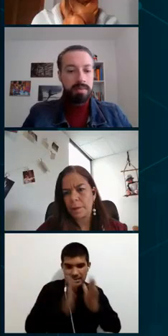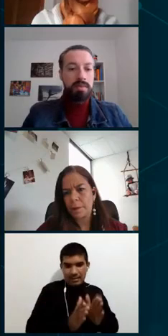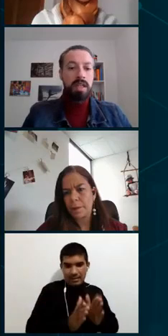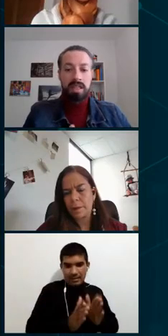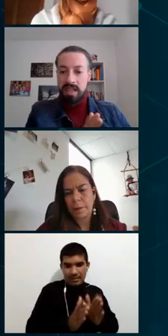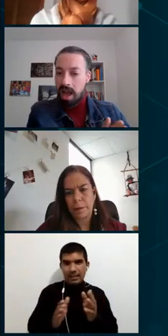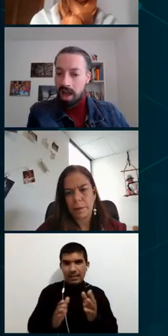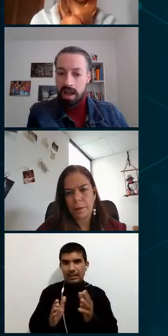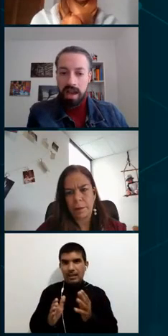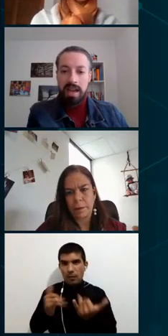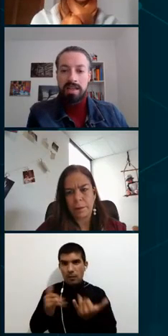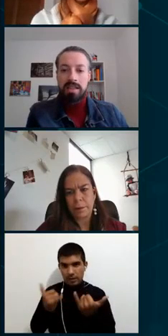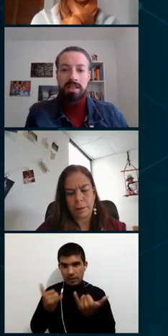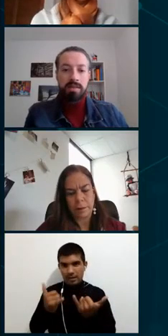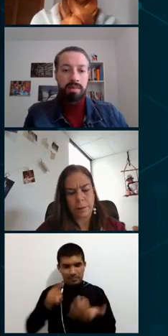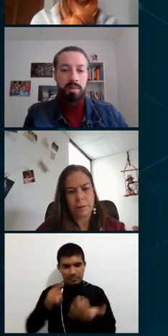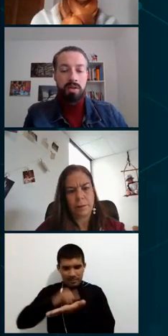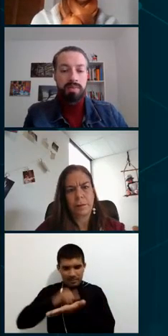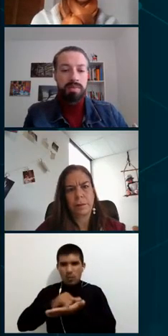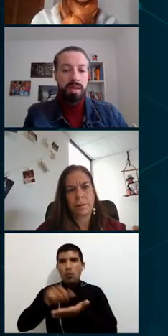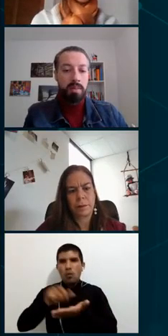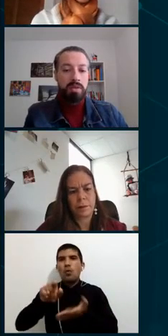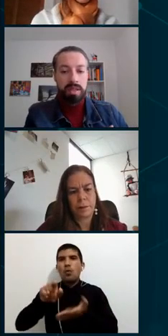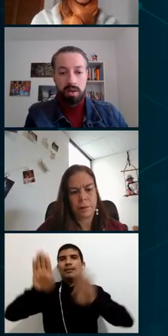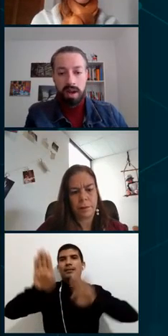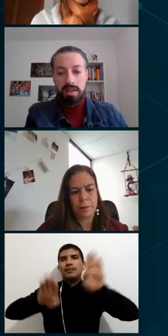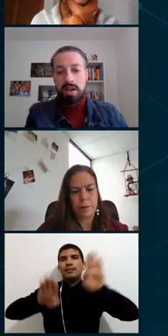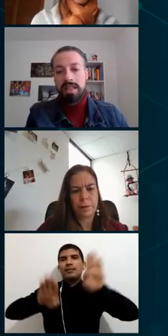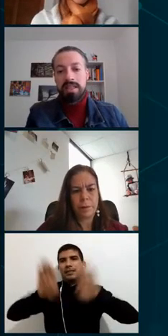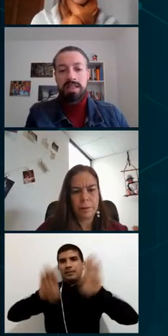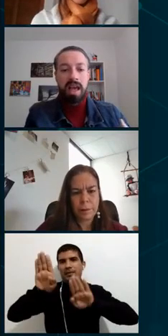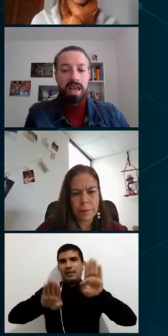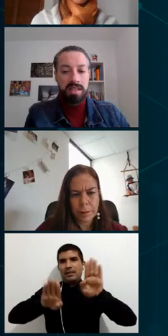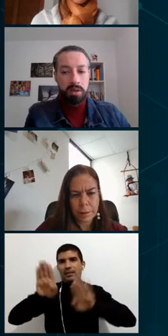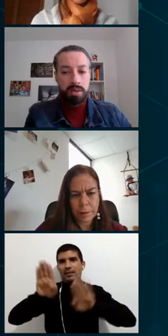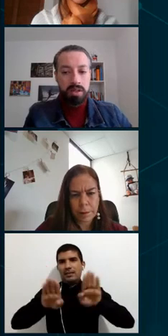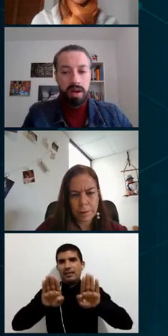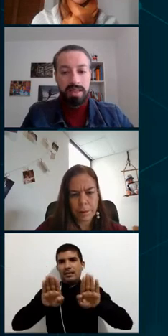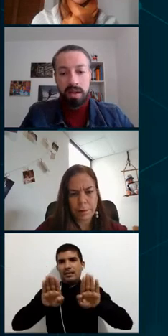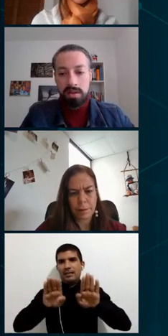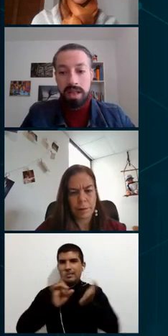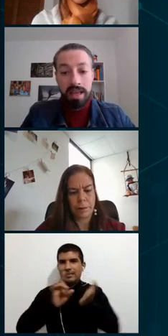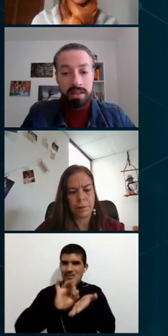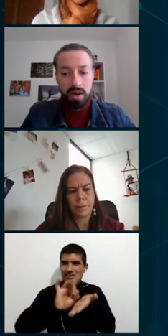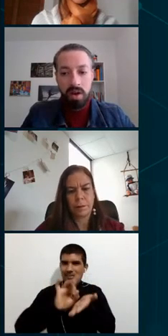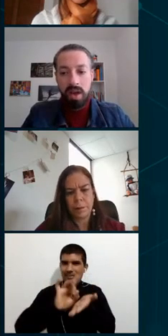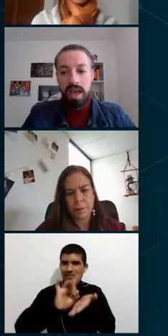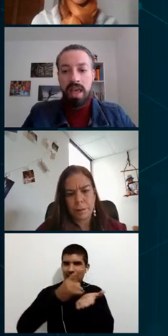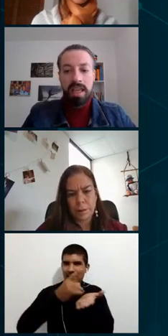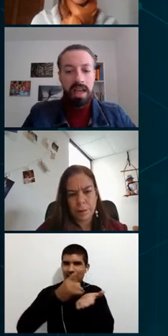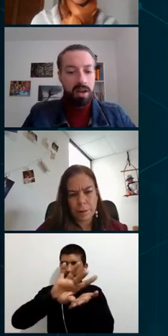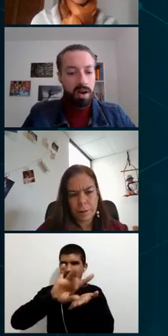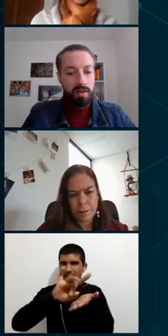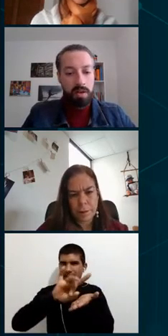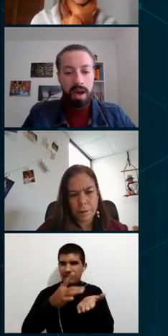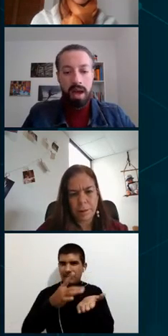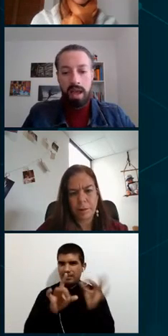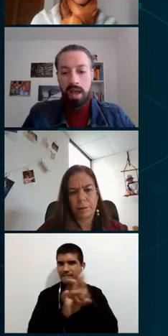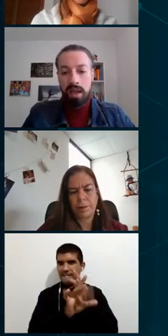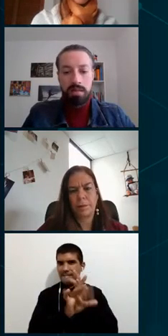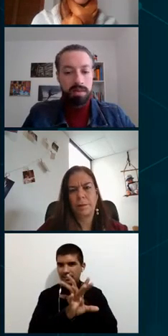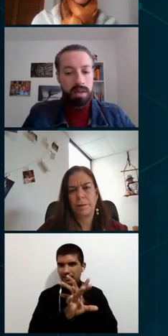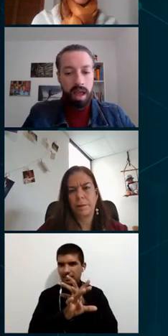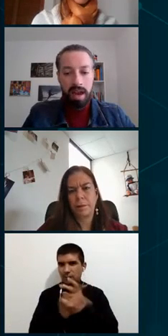chat. Ya en las vemos, hemos visto cuáles son las necesidades, hemos visto cuál es el contexto y de alguna